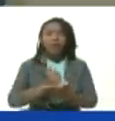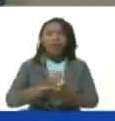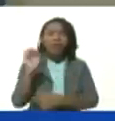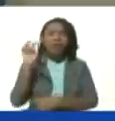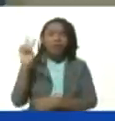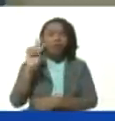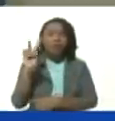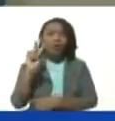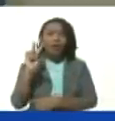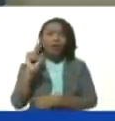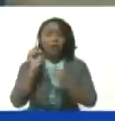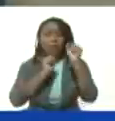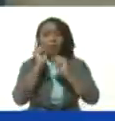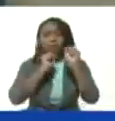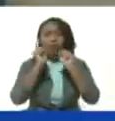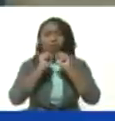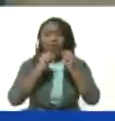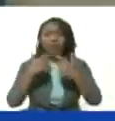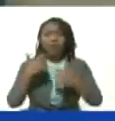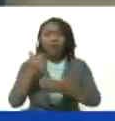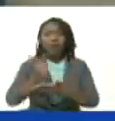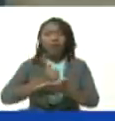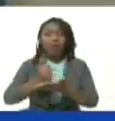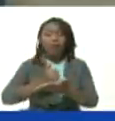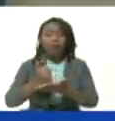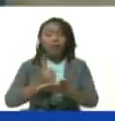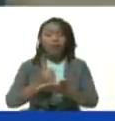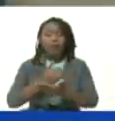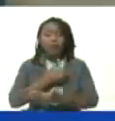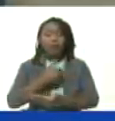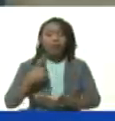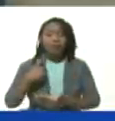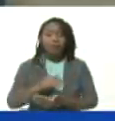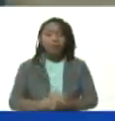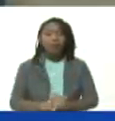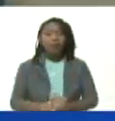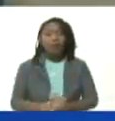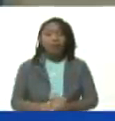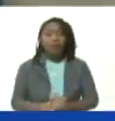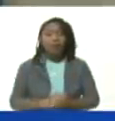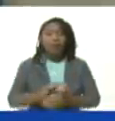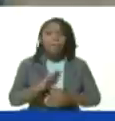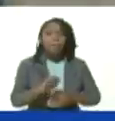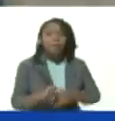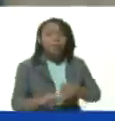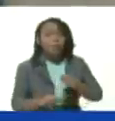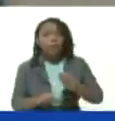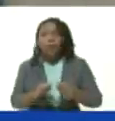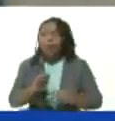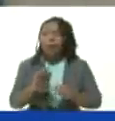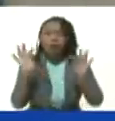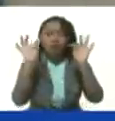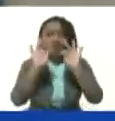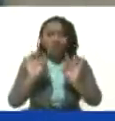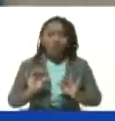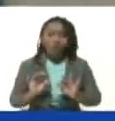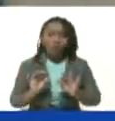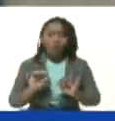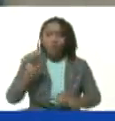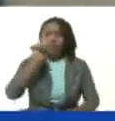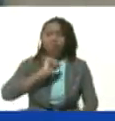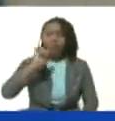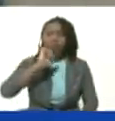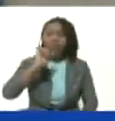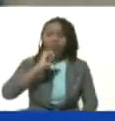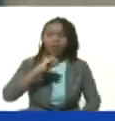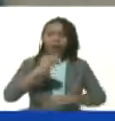venezolana, a través del motor farmacéutico, adquiera paso a paso, de manera sostenida,